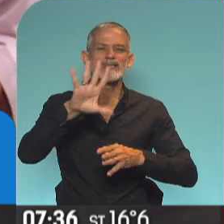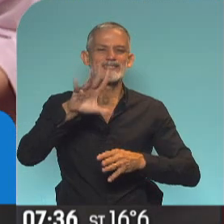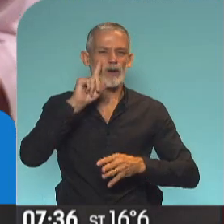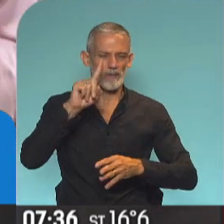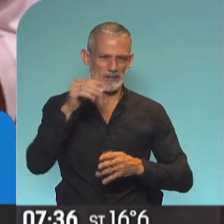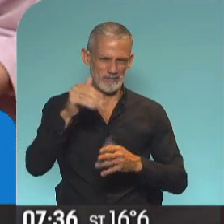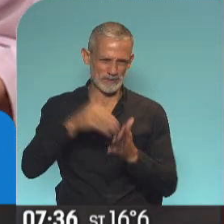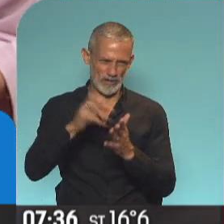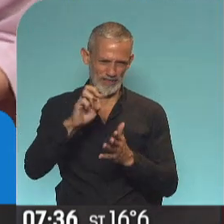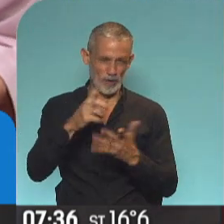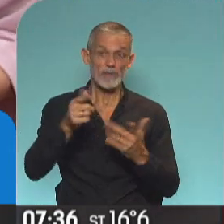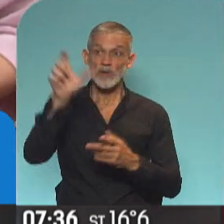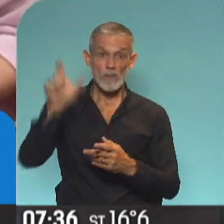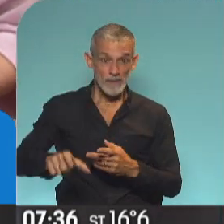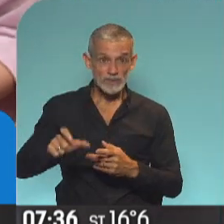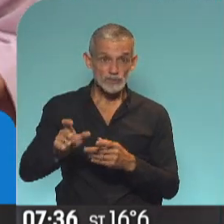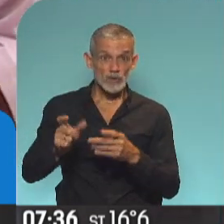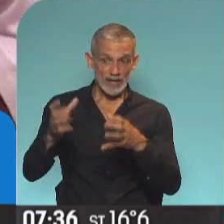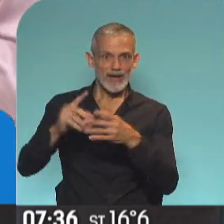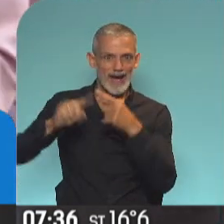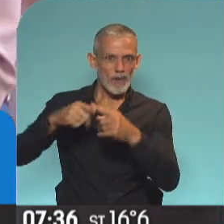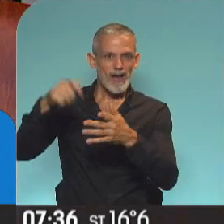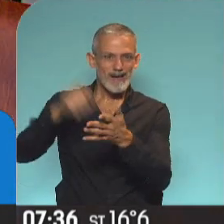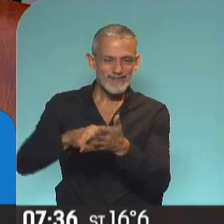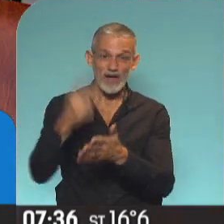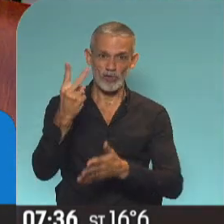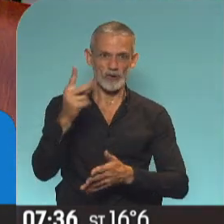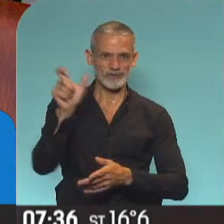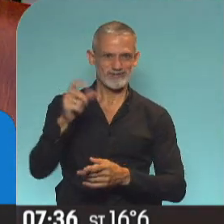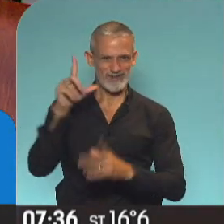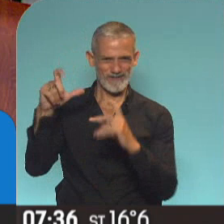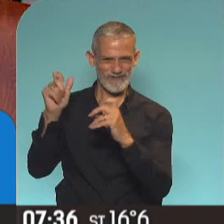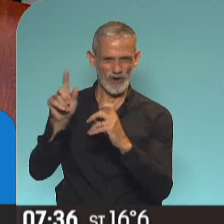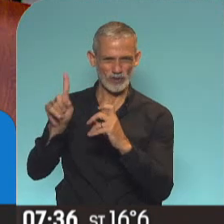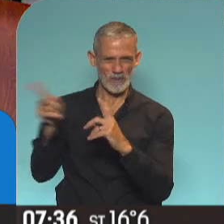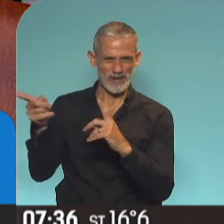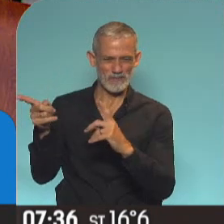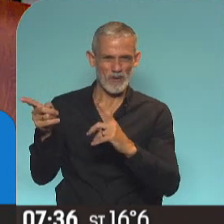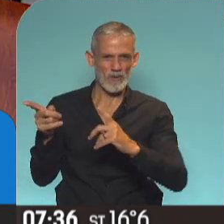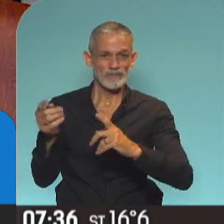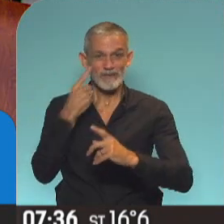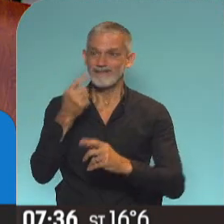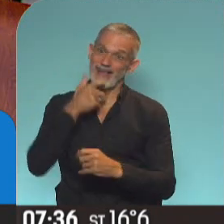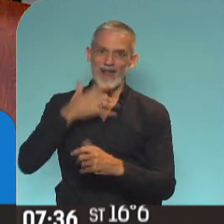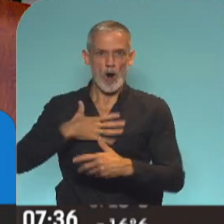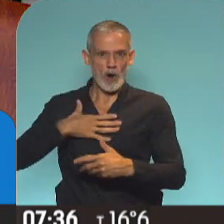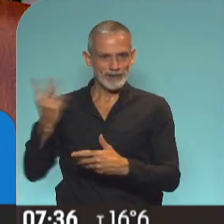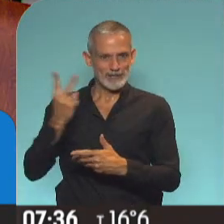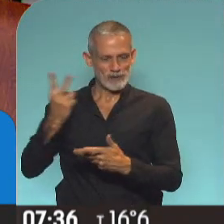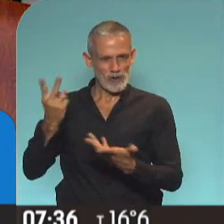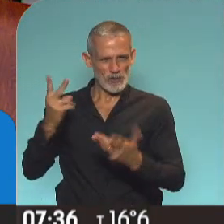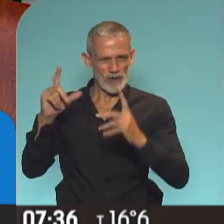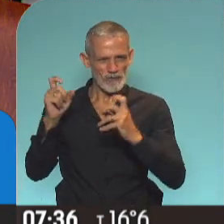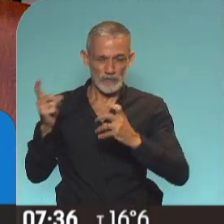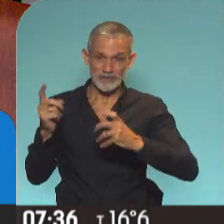menos. Pero la persona que fue parte de este acuerdo fueron estas dos personas que vemos en la foto. Que Christine se los ve muy sonrientes en la